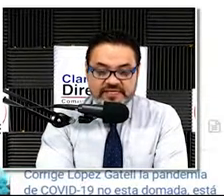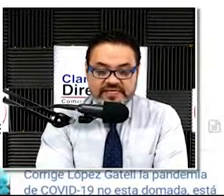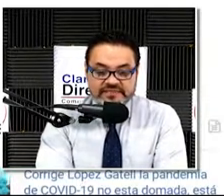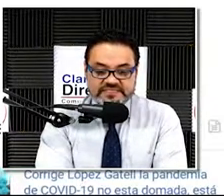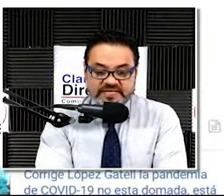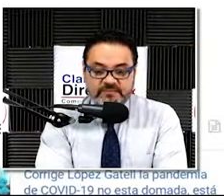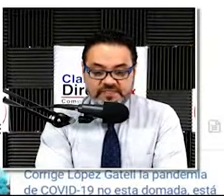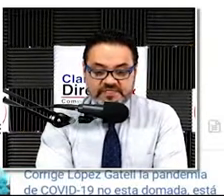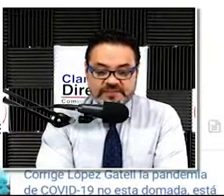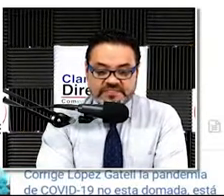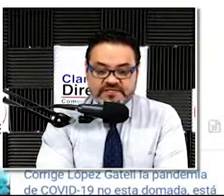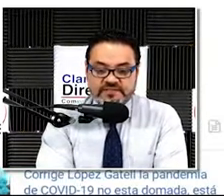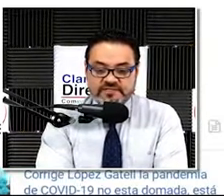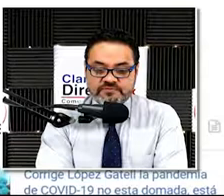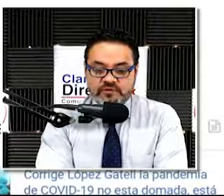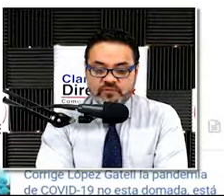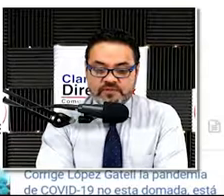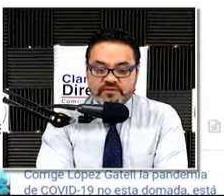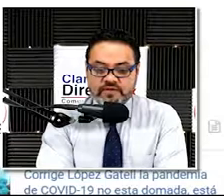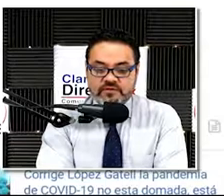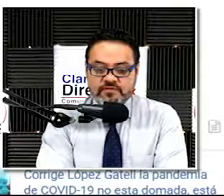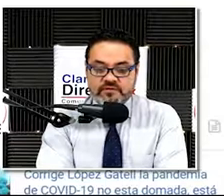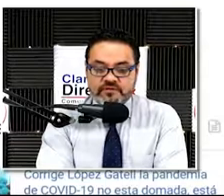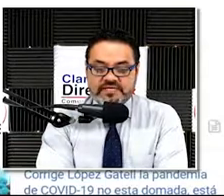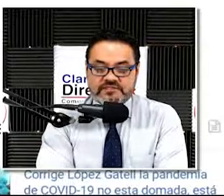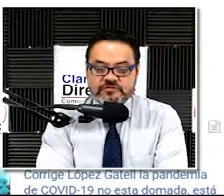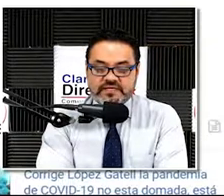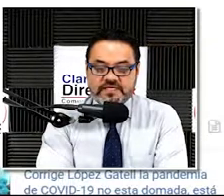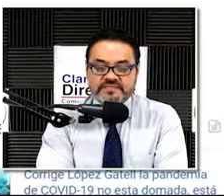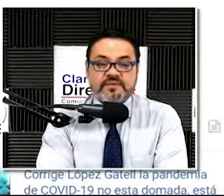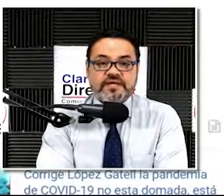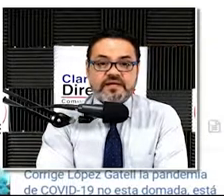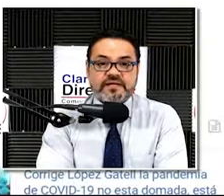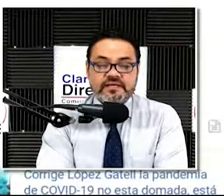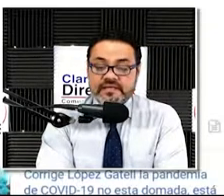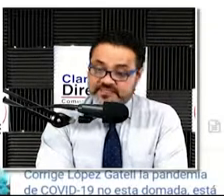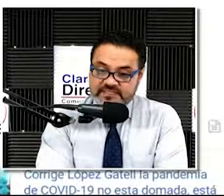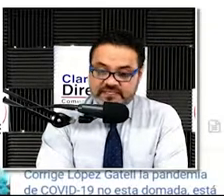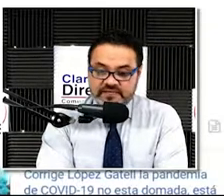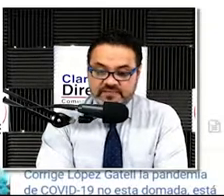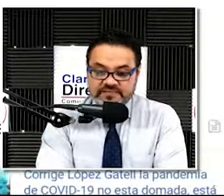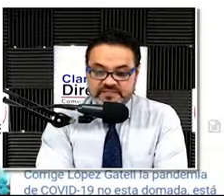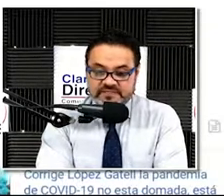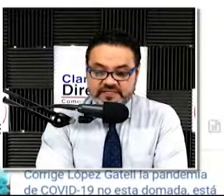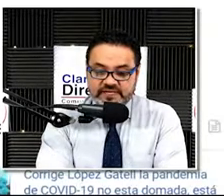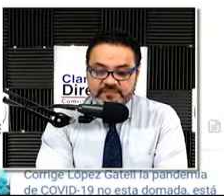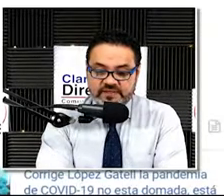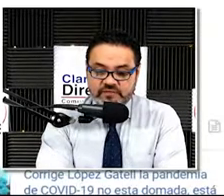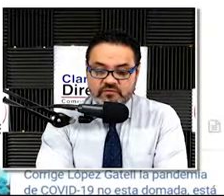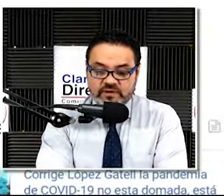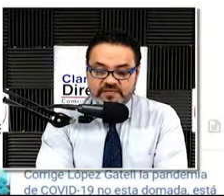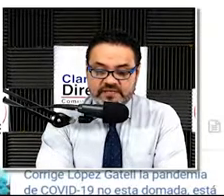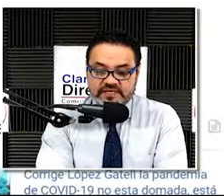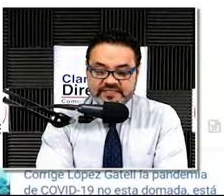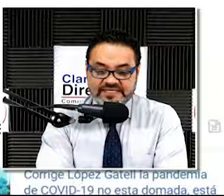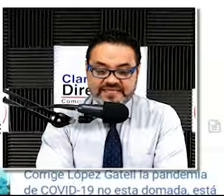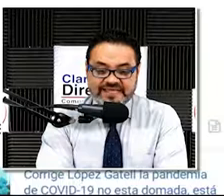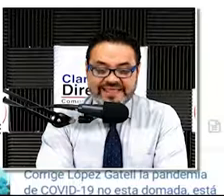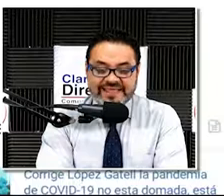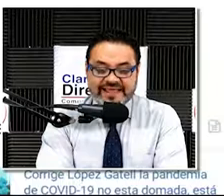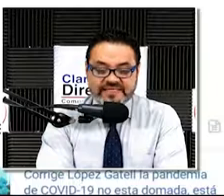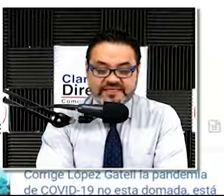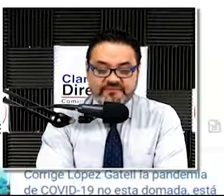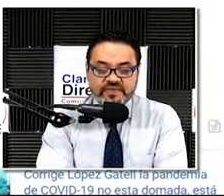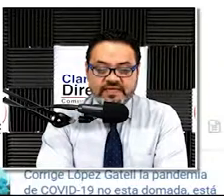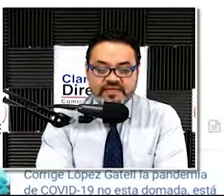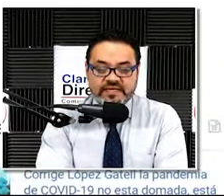logrado ver. Desde Campeche, el presidente Andrés Manuel López Obrador le pidió a la ciudadanía esta mañana, está de gira el presidente allá, le ha pedido nuevamente a la gente que se quede